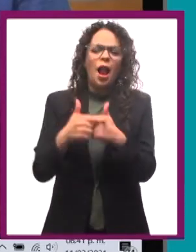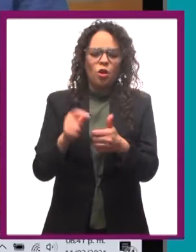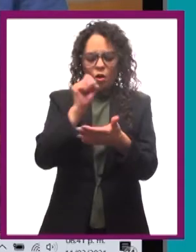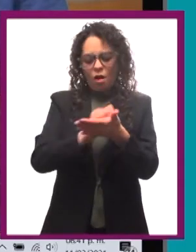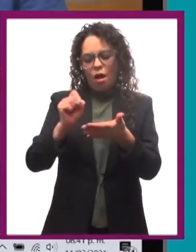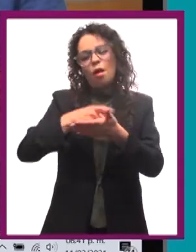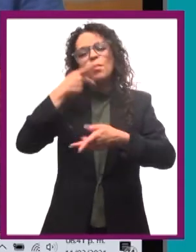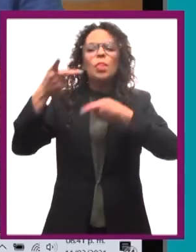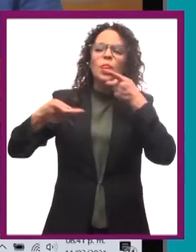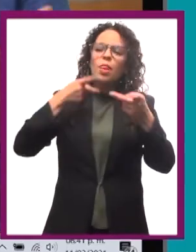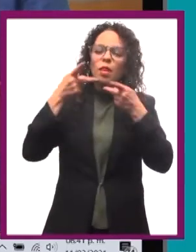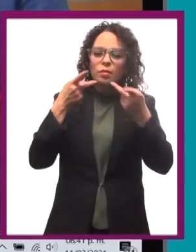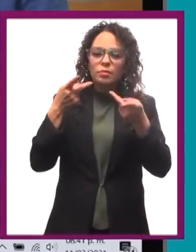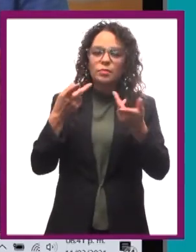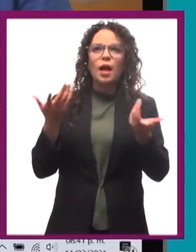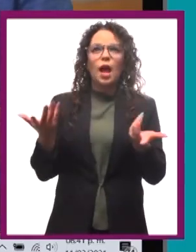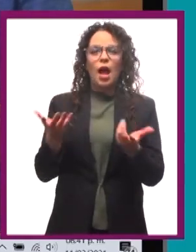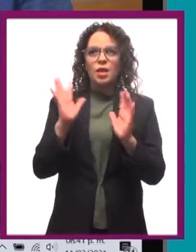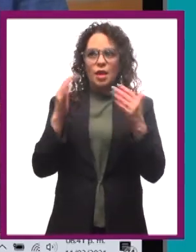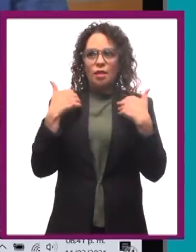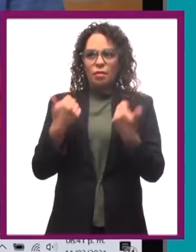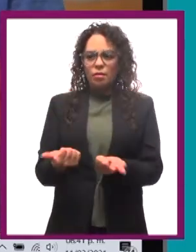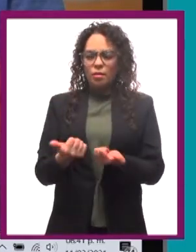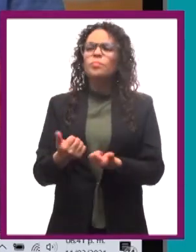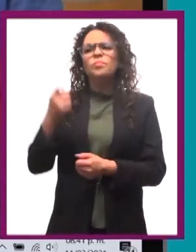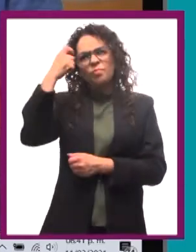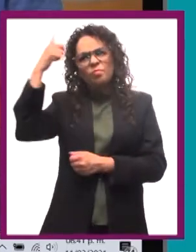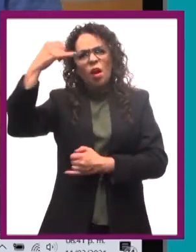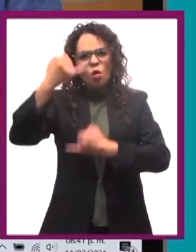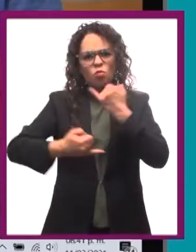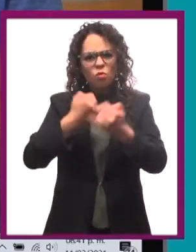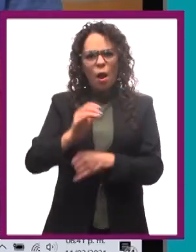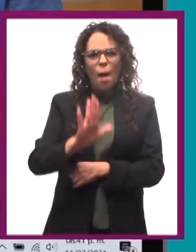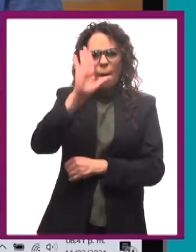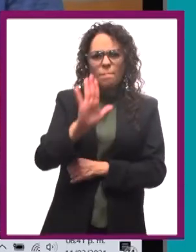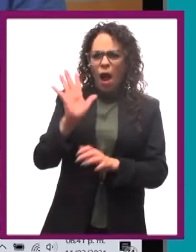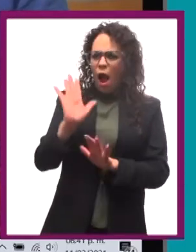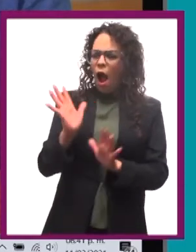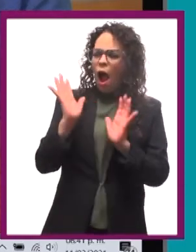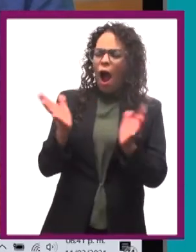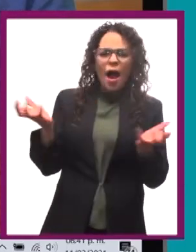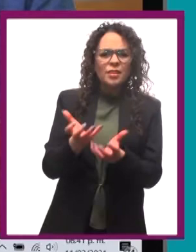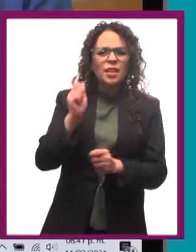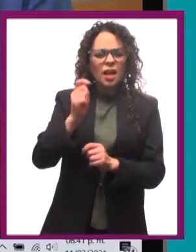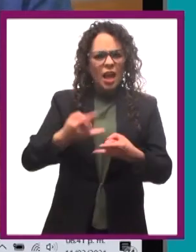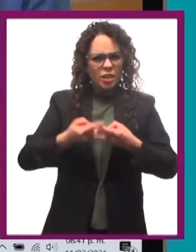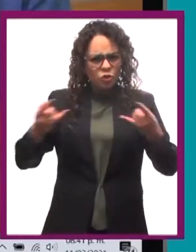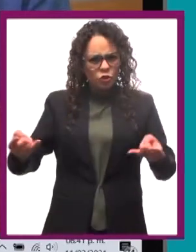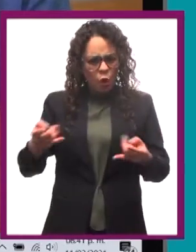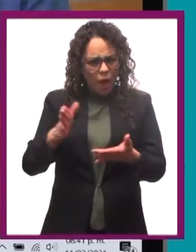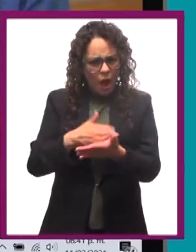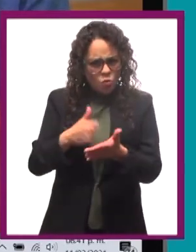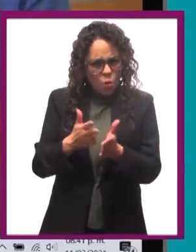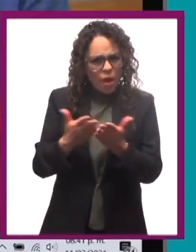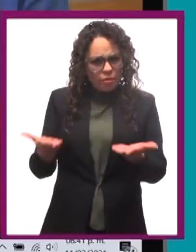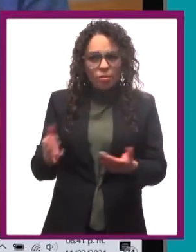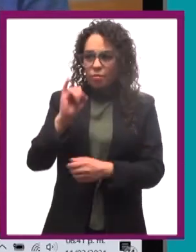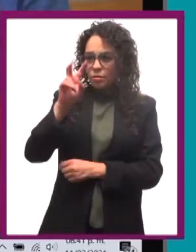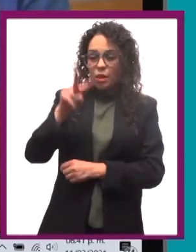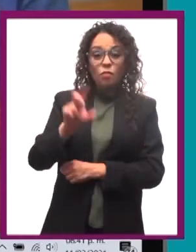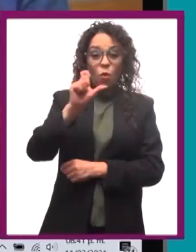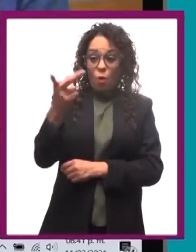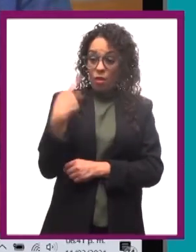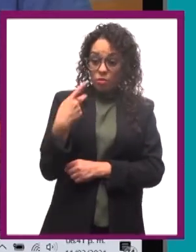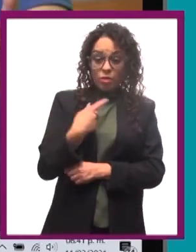modo. Entonces, ¿crear un juego se parece a escribir un cuento? De cierta forma, cuando tú tenías 7 y yo 6, jugábamos a